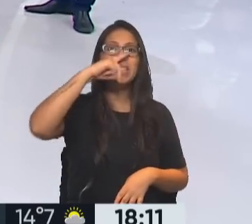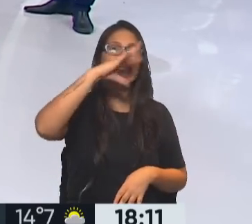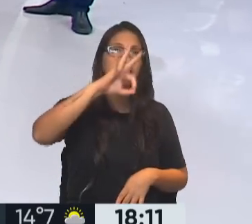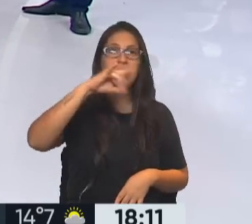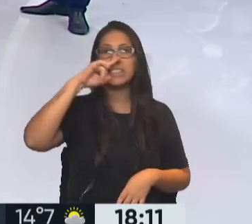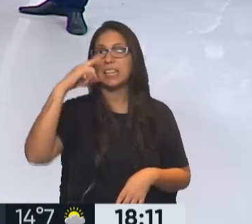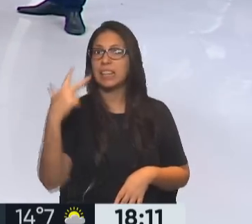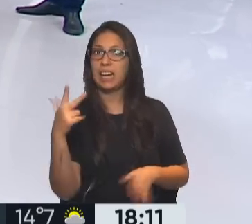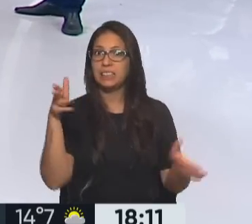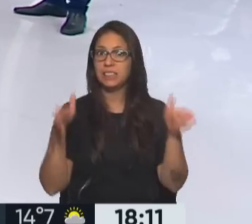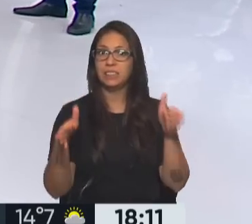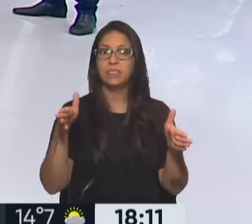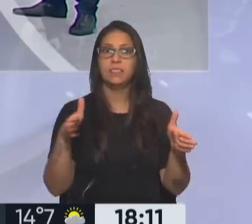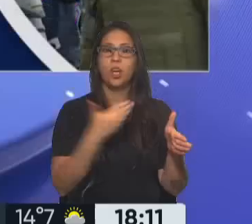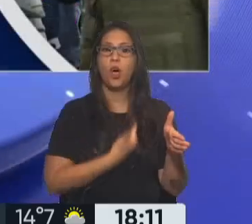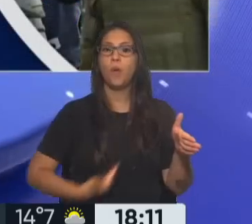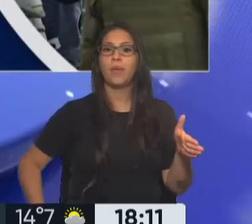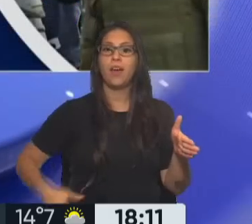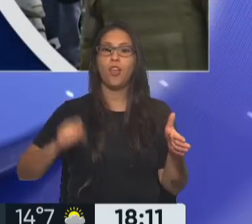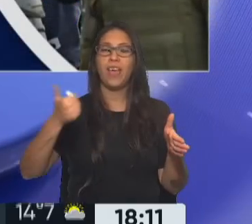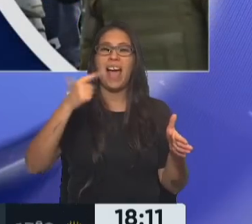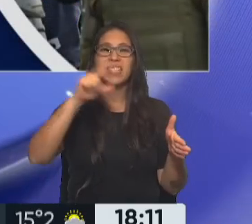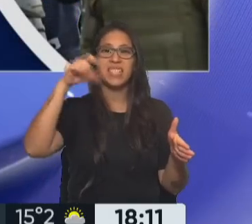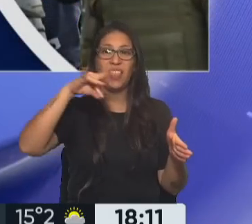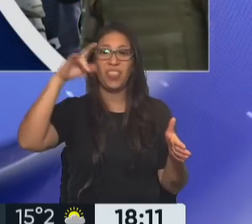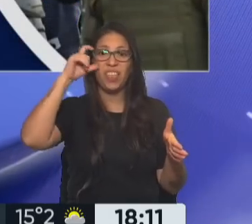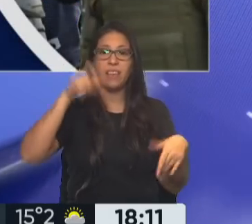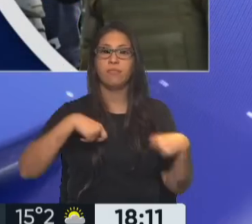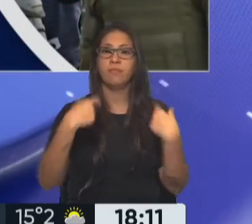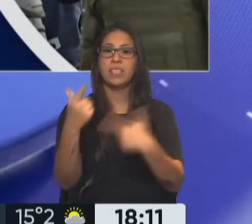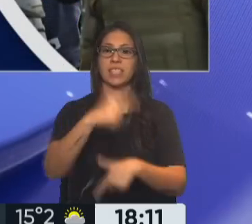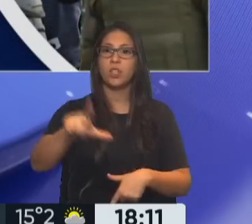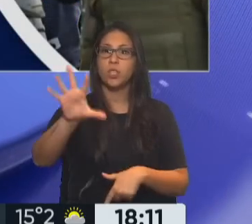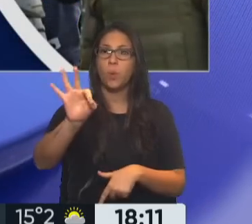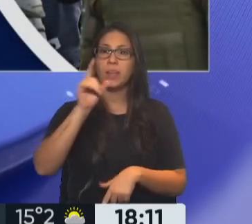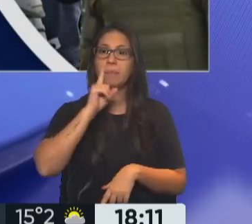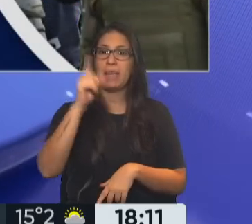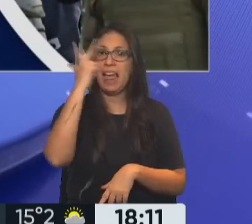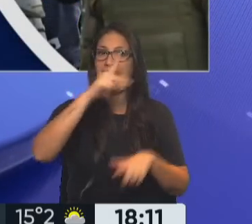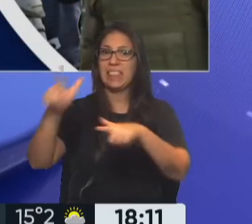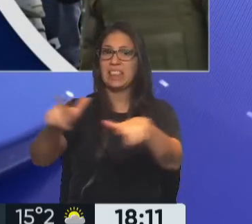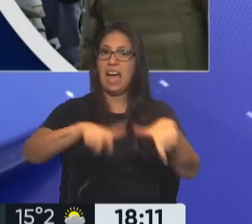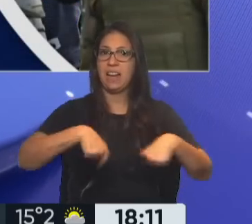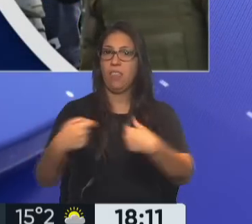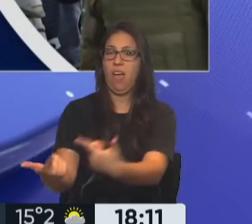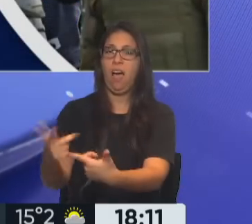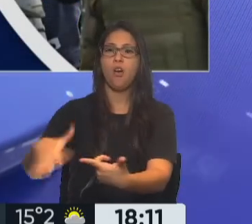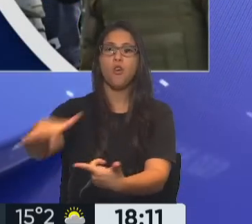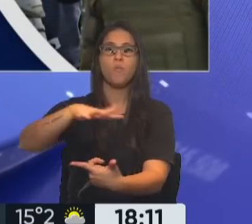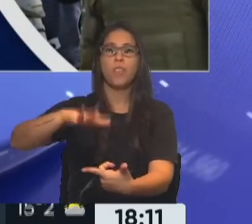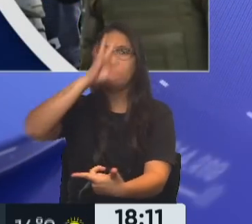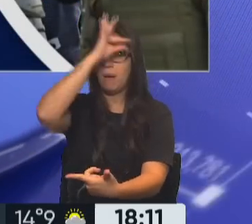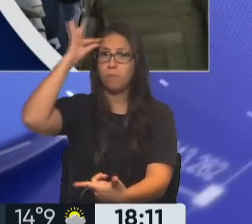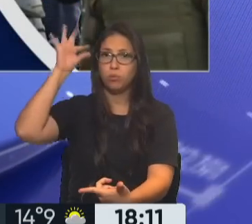1970-1973, el gobierno de Salvador Allende entrega más de 150.000 hectáreas a comunidades mapuche. Todo cambia